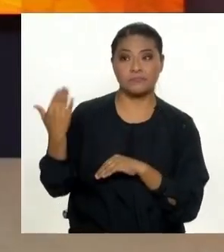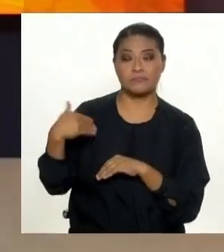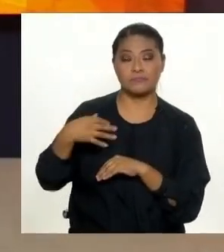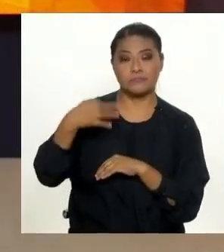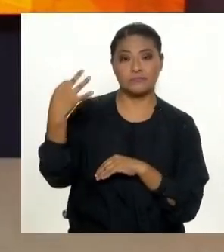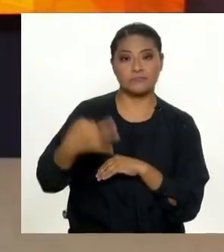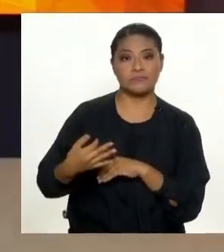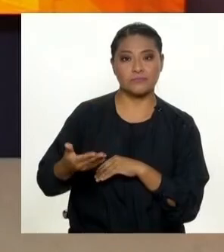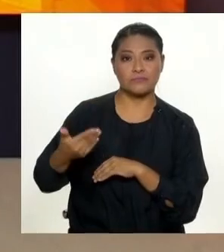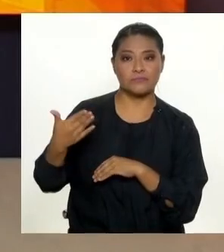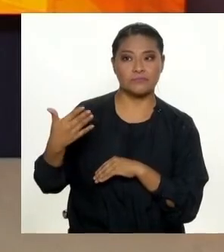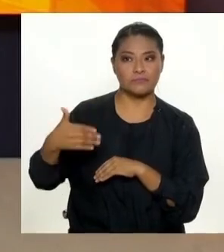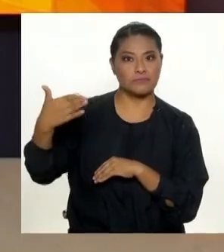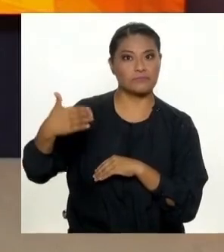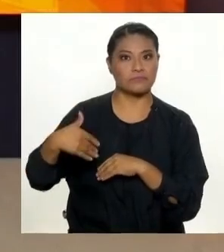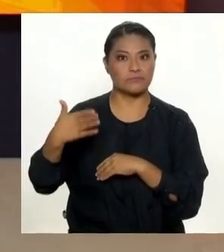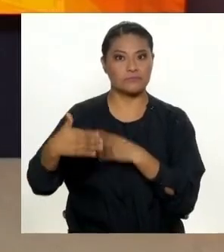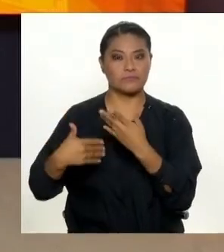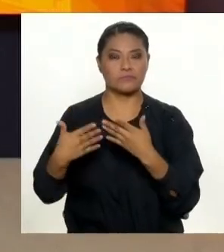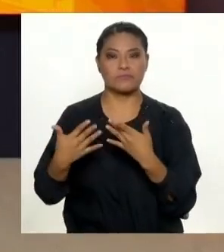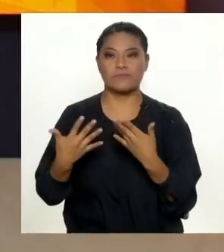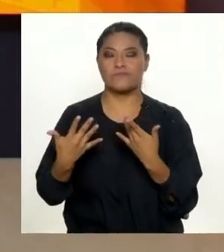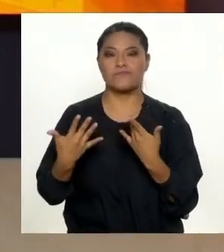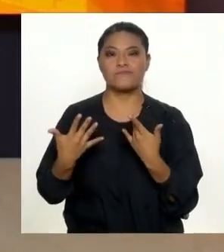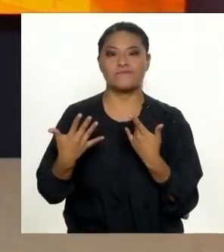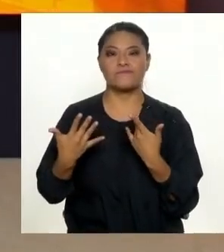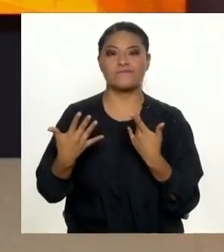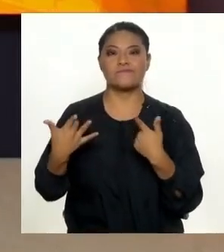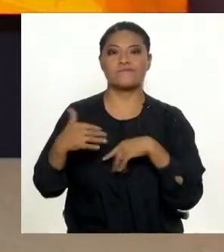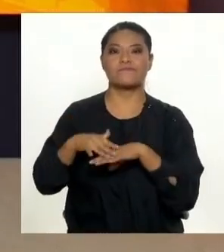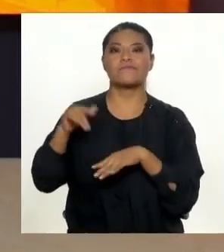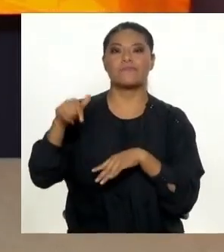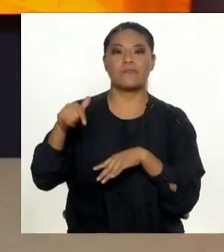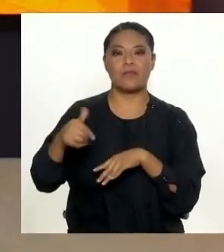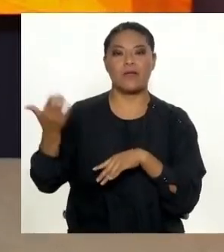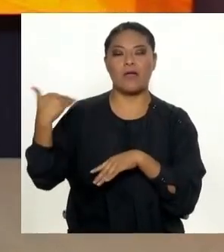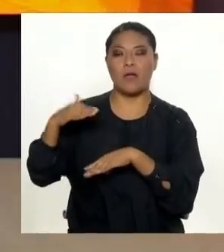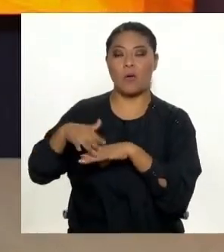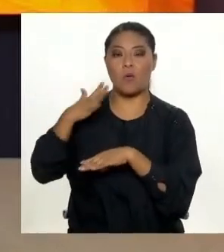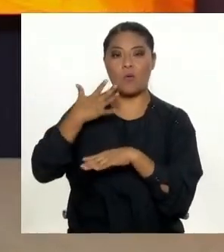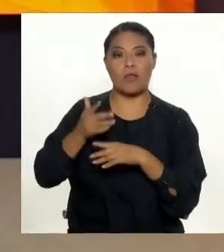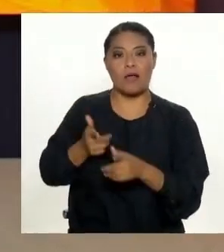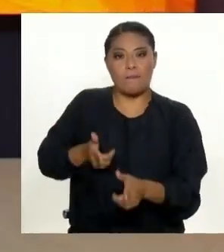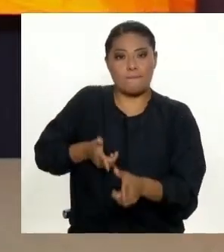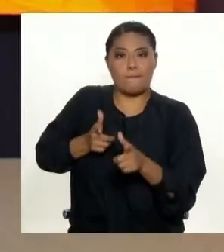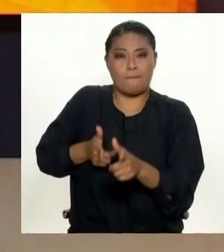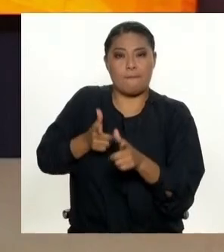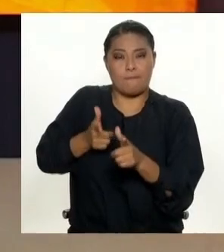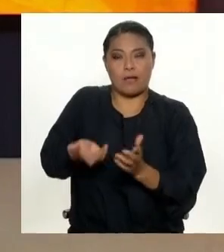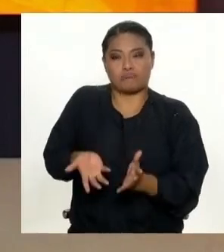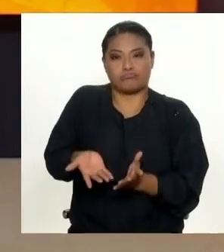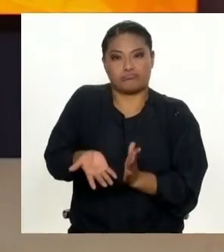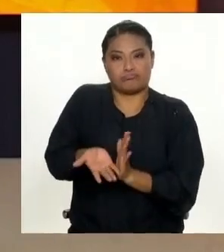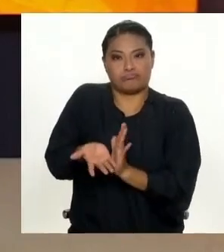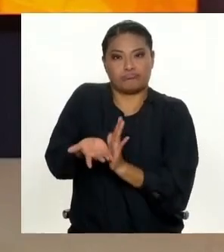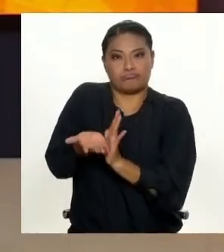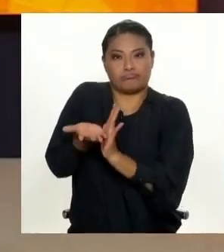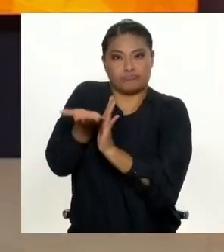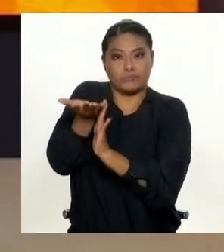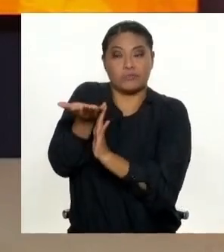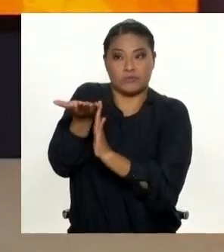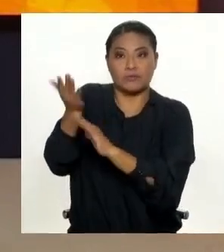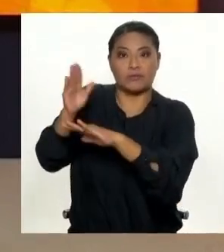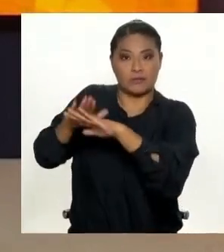que se ha incrementado el porcentaje de importación de armas de fuego para uso civil. Esto a